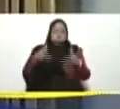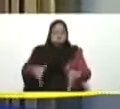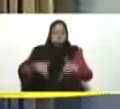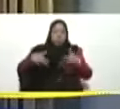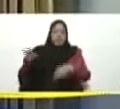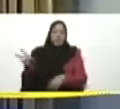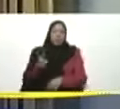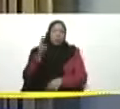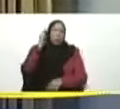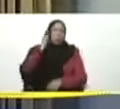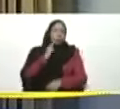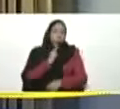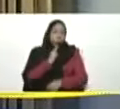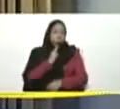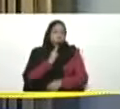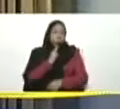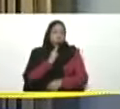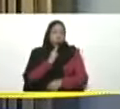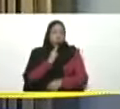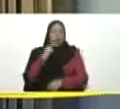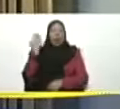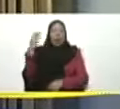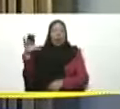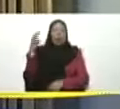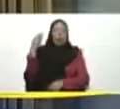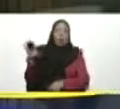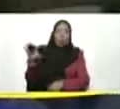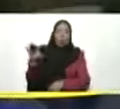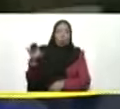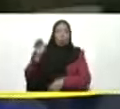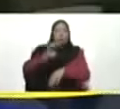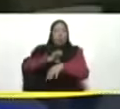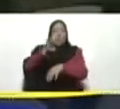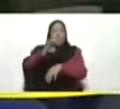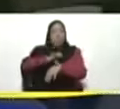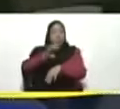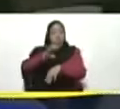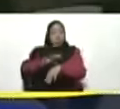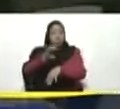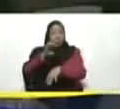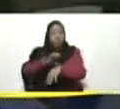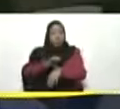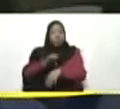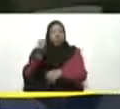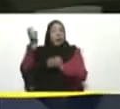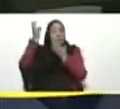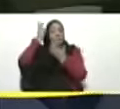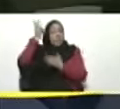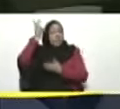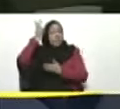aquí en Venezuela, en Colombia, en Ecuador, en Perú.